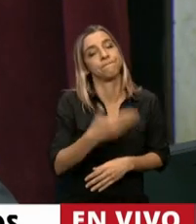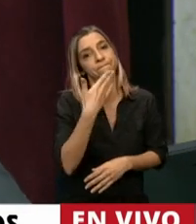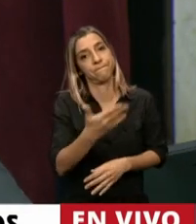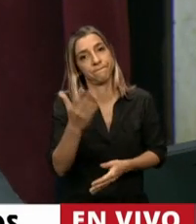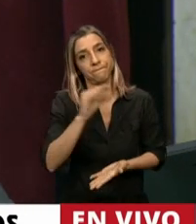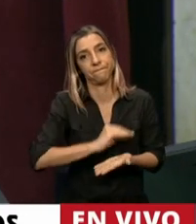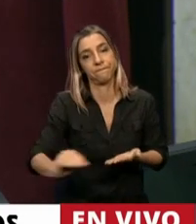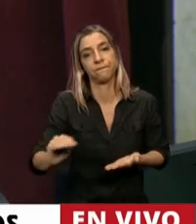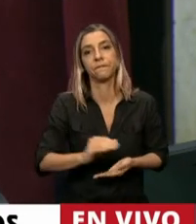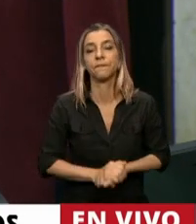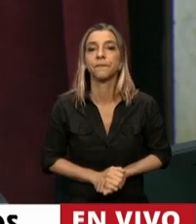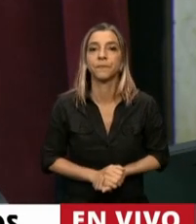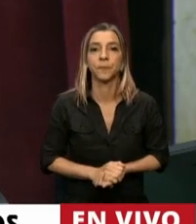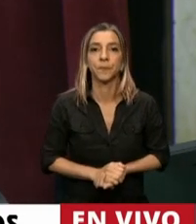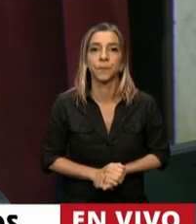Gracias, diputado.